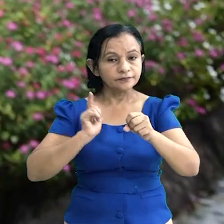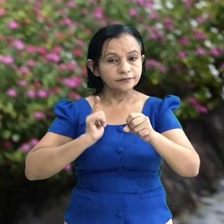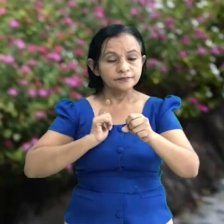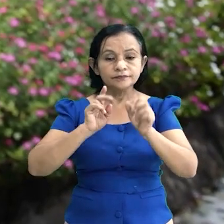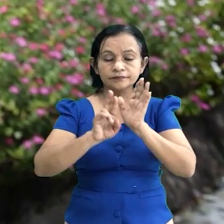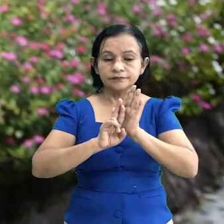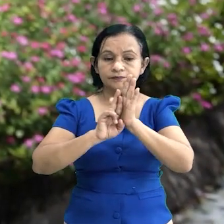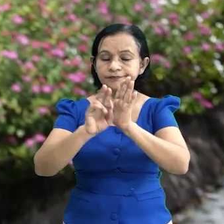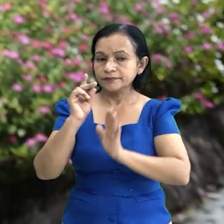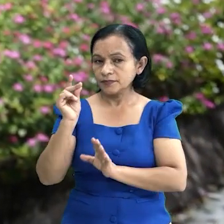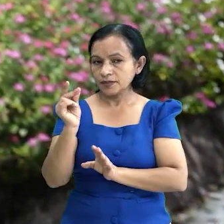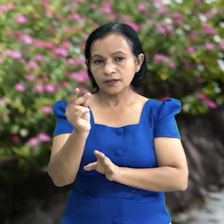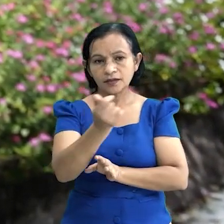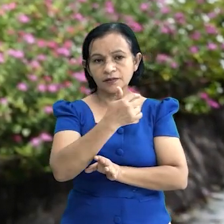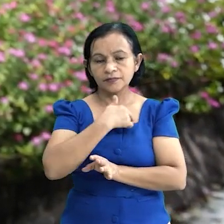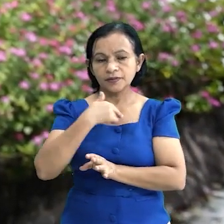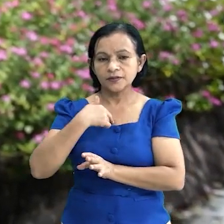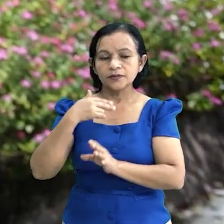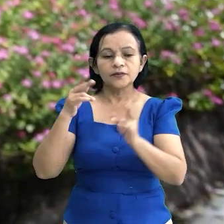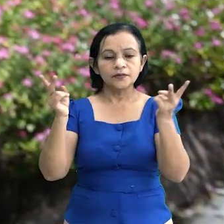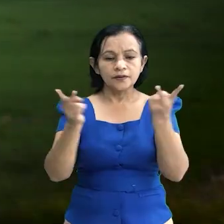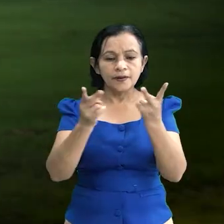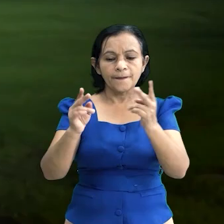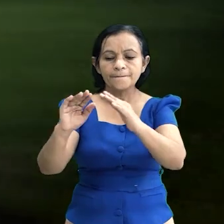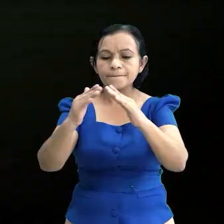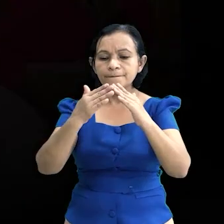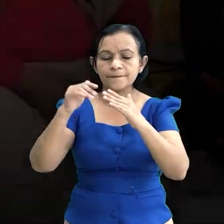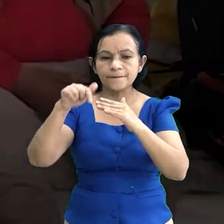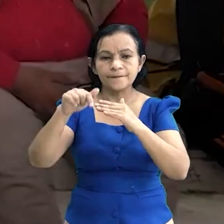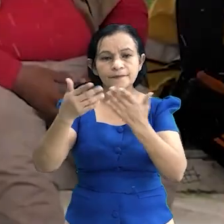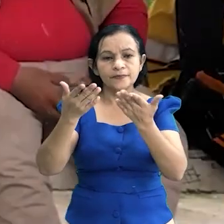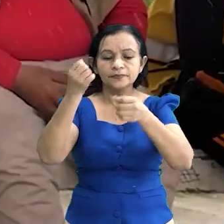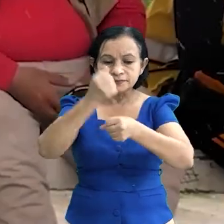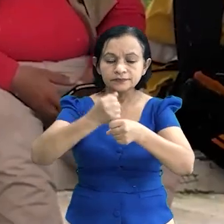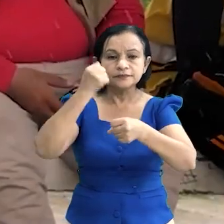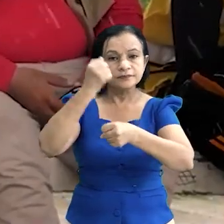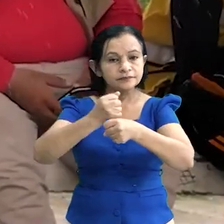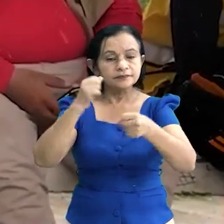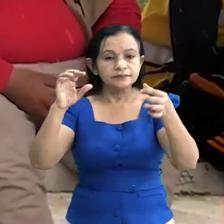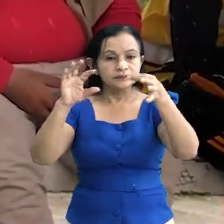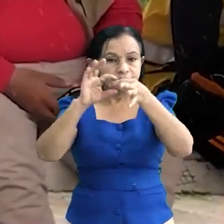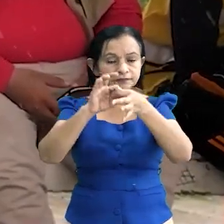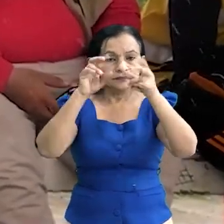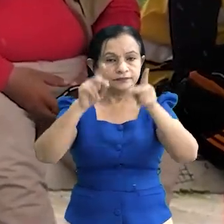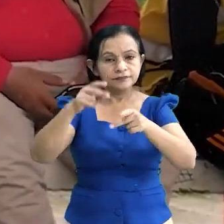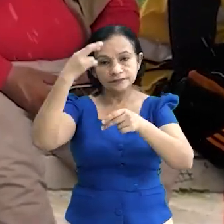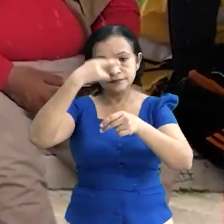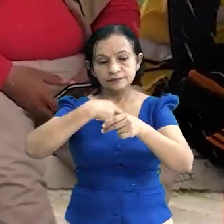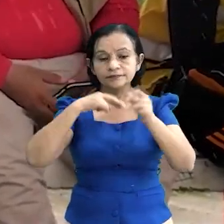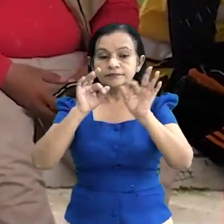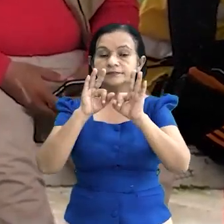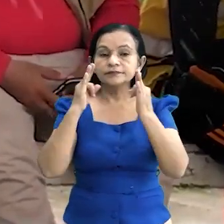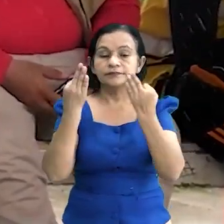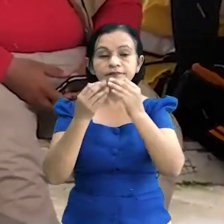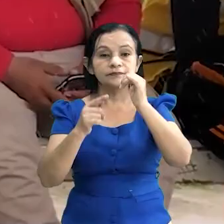esta respuesta inmediata en la comunidad de Malacatoya. El trabajo articulado que existe entre las autoridades y familias